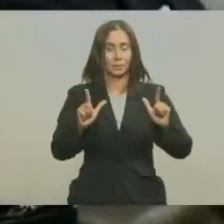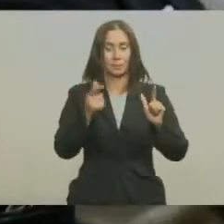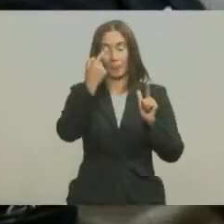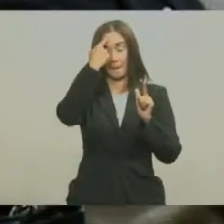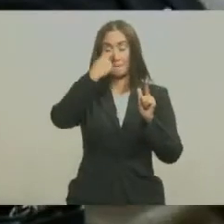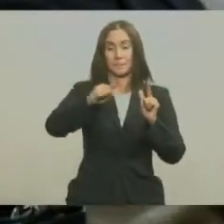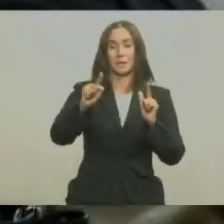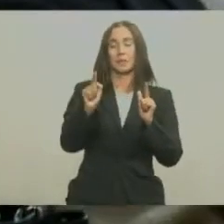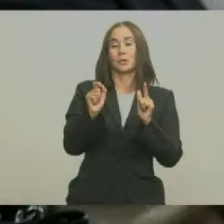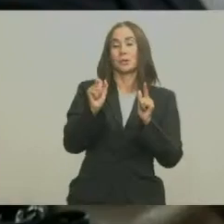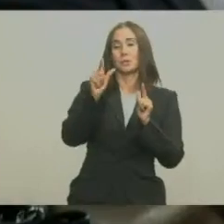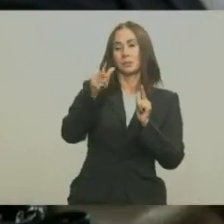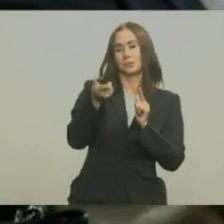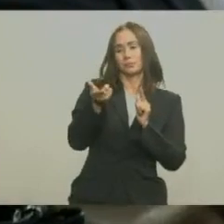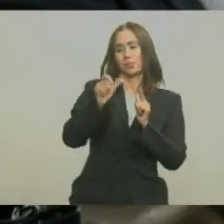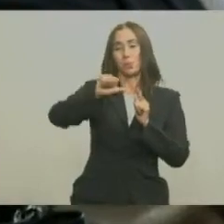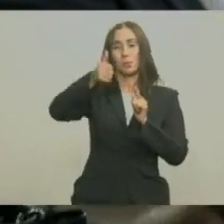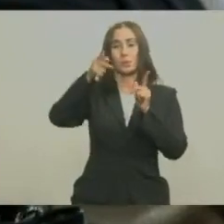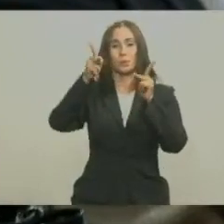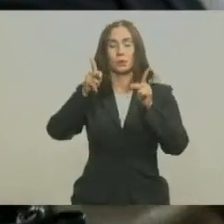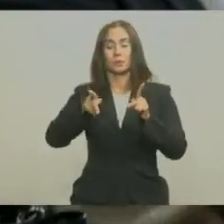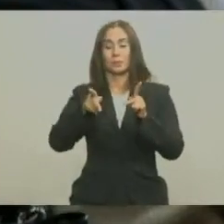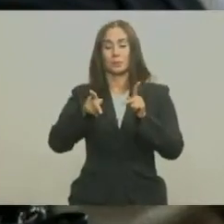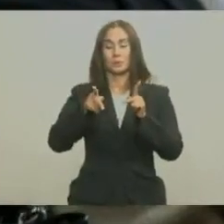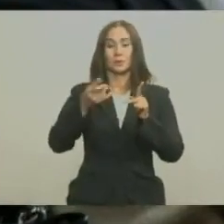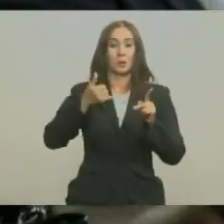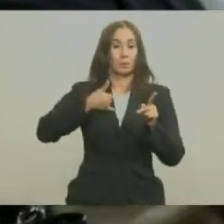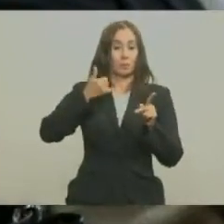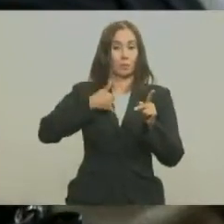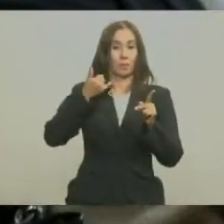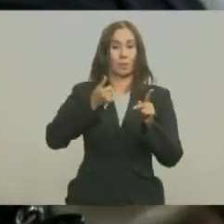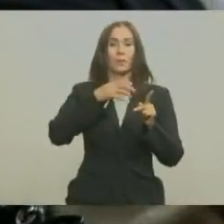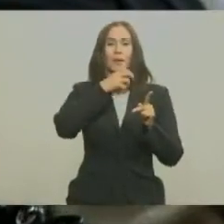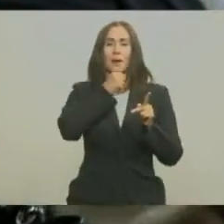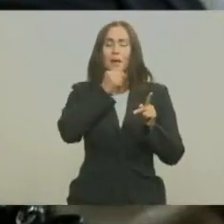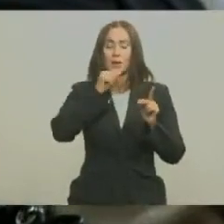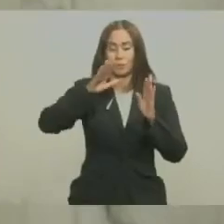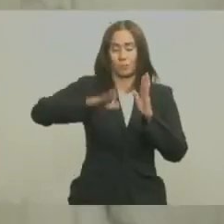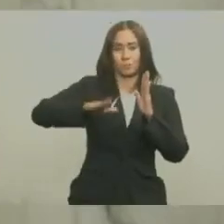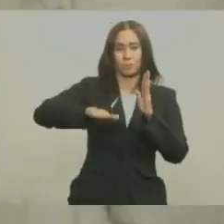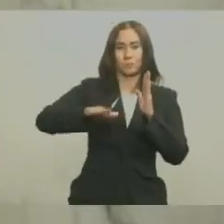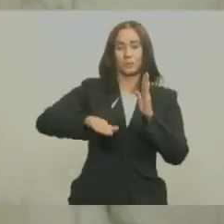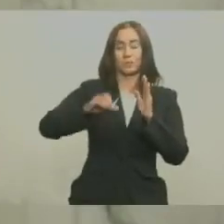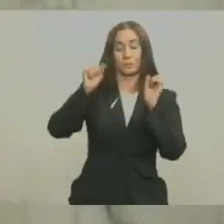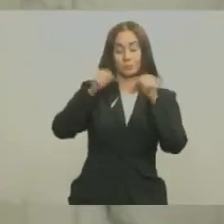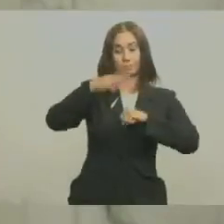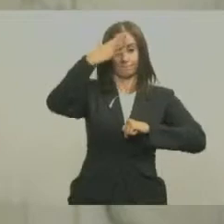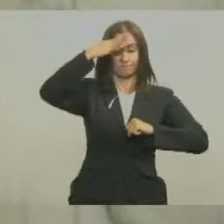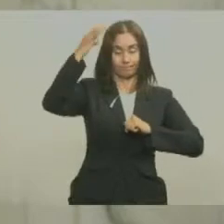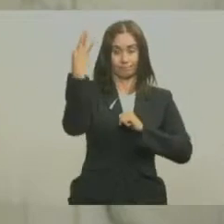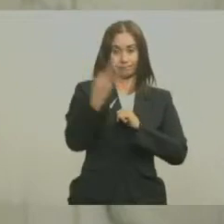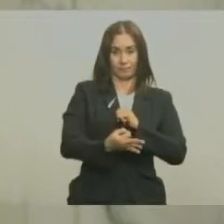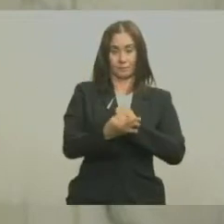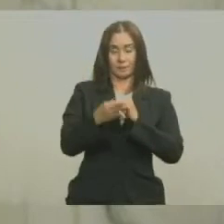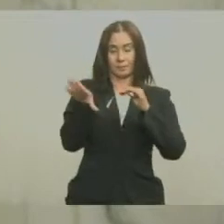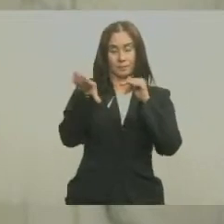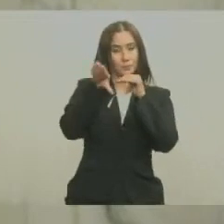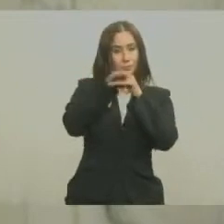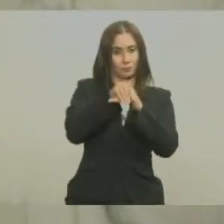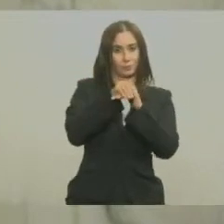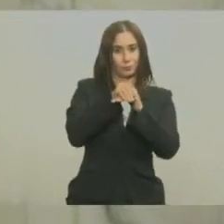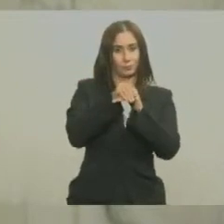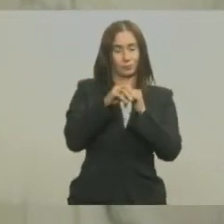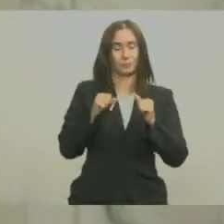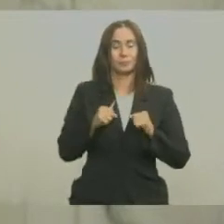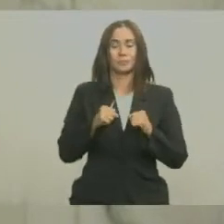las partes involucradas no es lo suficientemente madura como para tomar una decisión con conocimiento de causa sobre